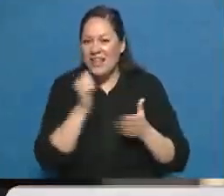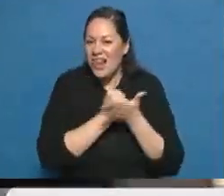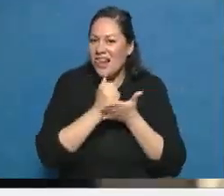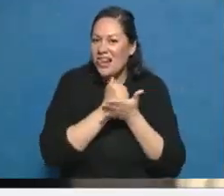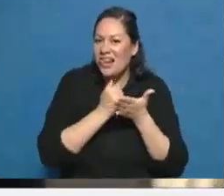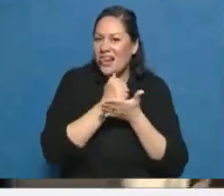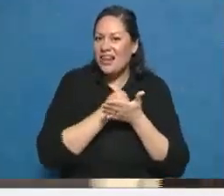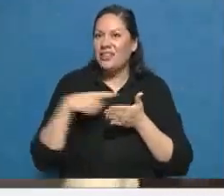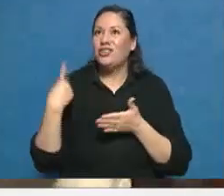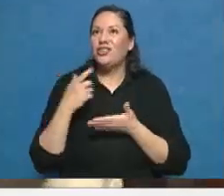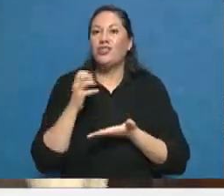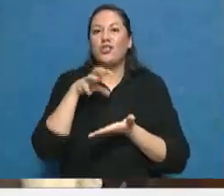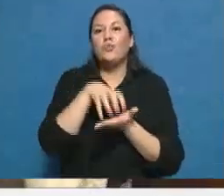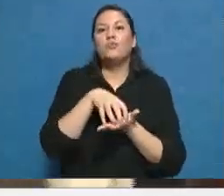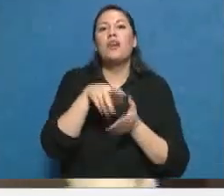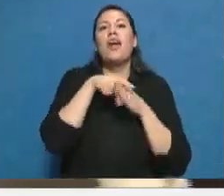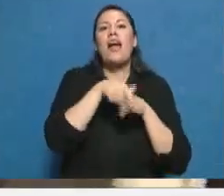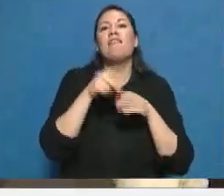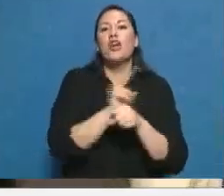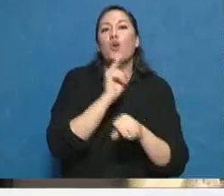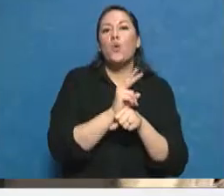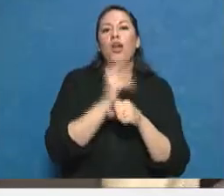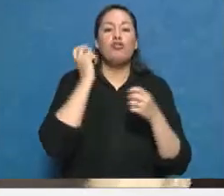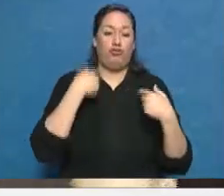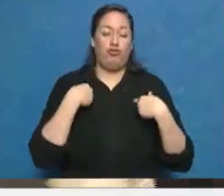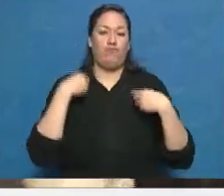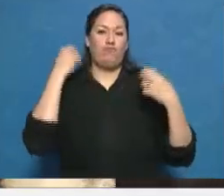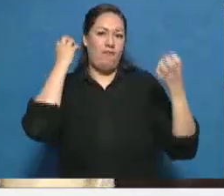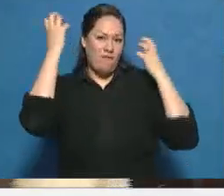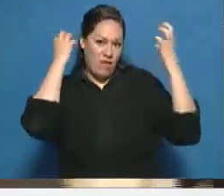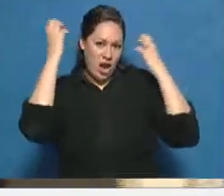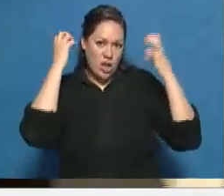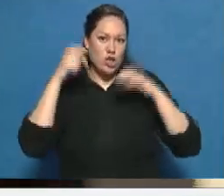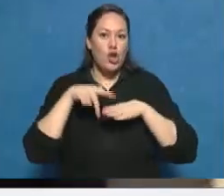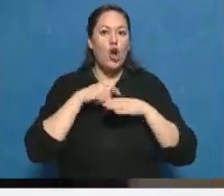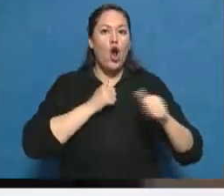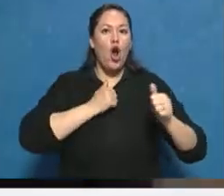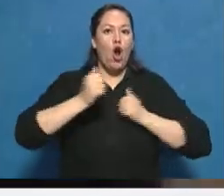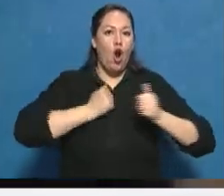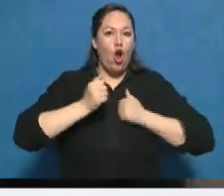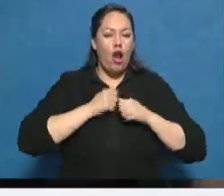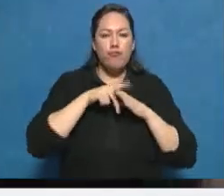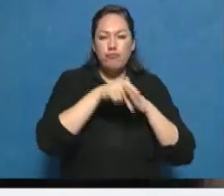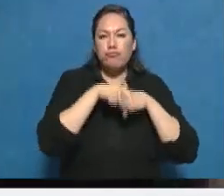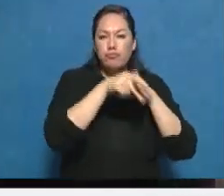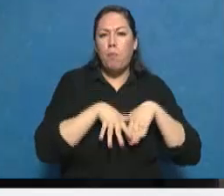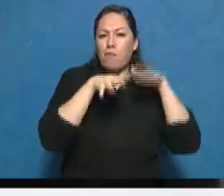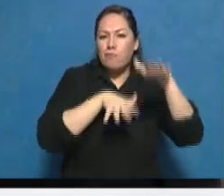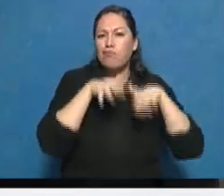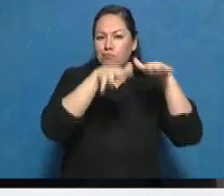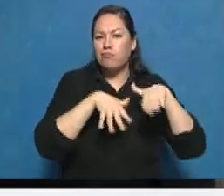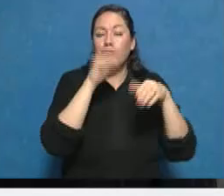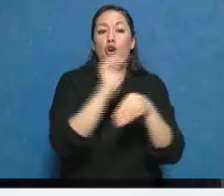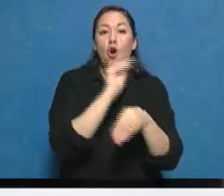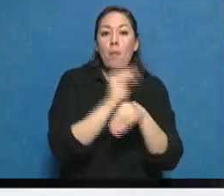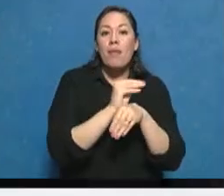estudio donde cuido los caballos. Yo me encargo de variarlos, hacer un entrenamiento para correr. Y después le damos la comida,